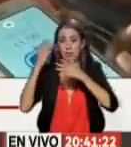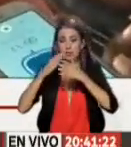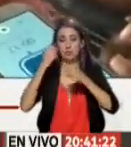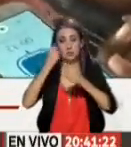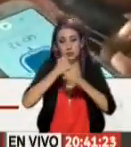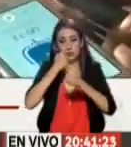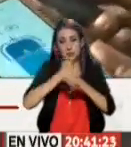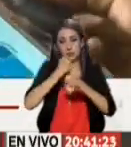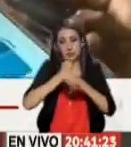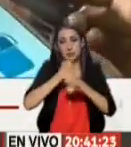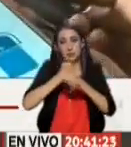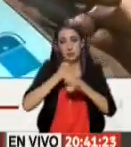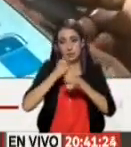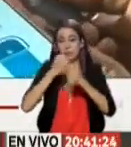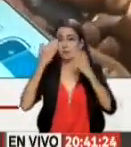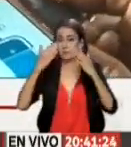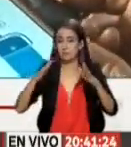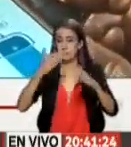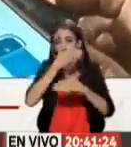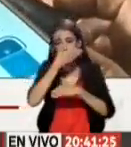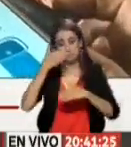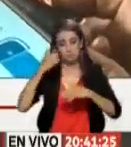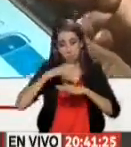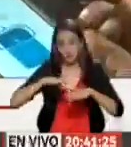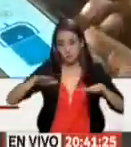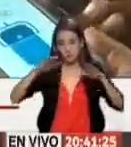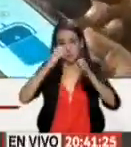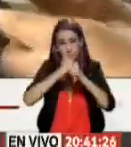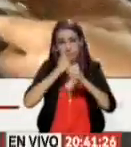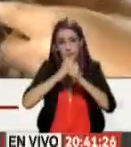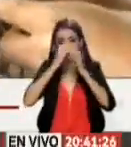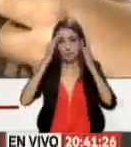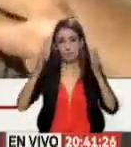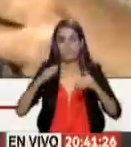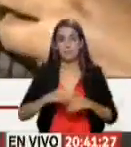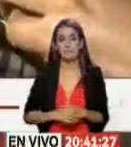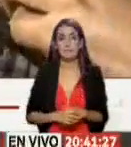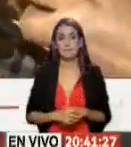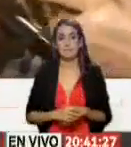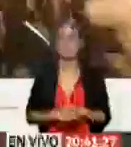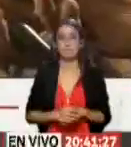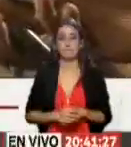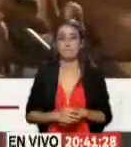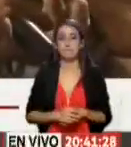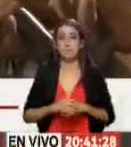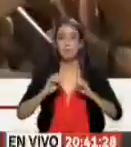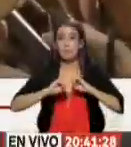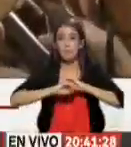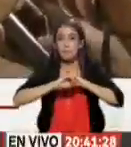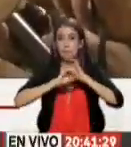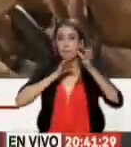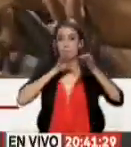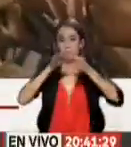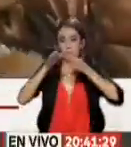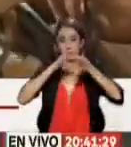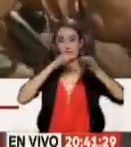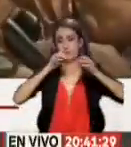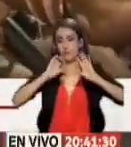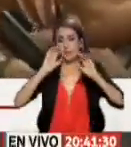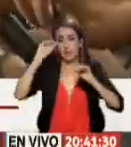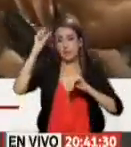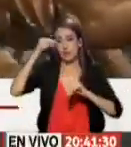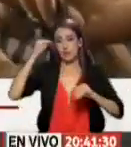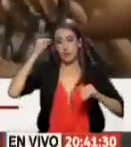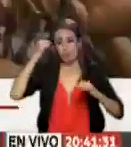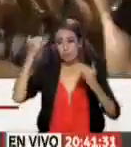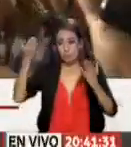de la mano, como siempre lo hemos hecho, en mejoras de los trabajadores del país. Creo que es una señal muy clara de que este es un gobierno de